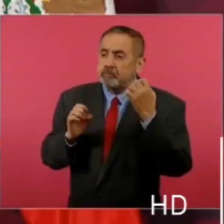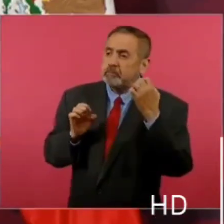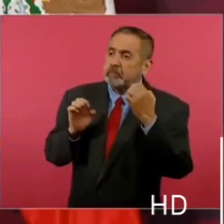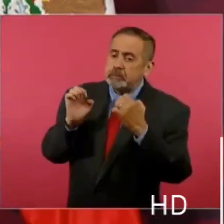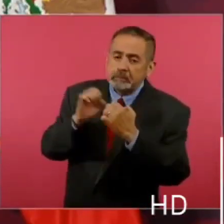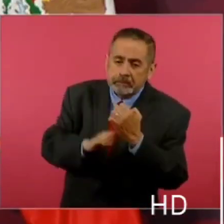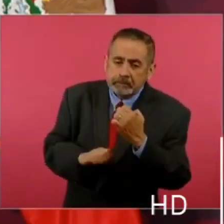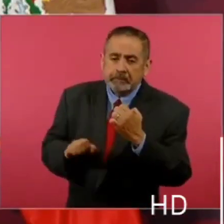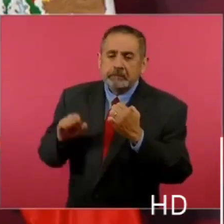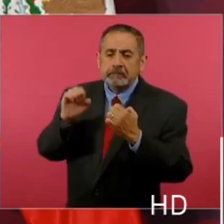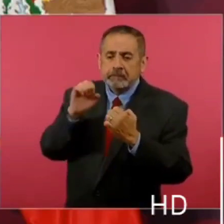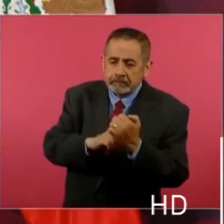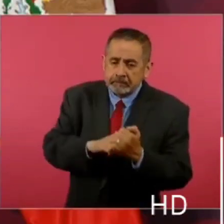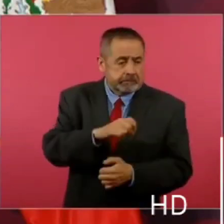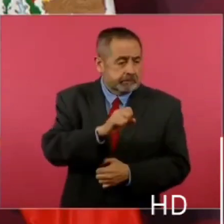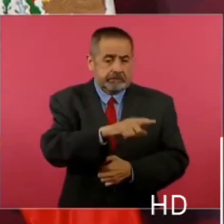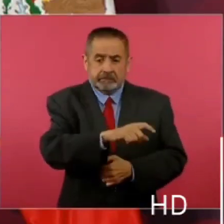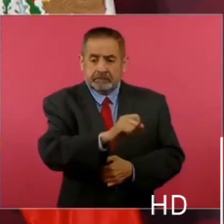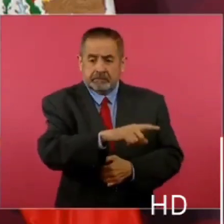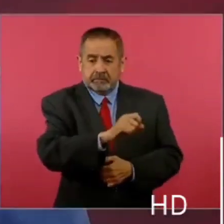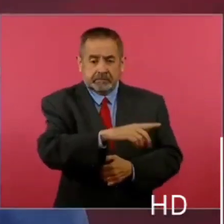engañar.